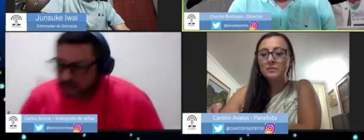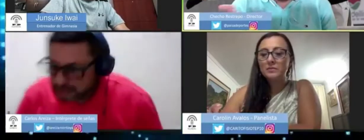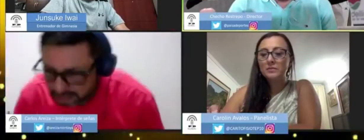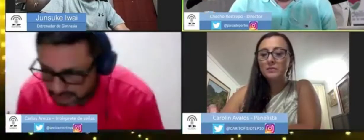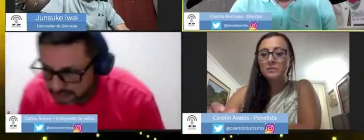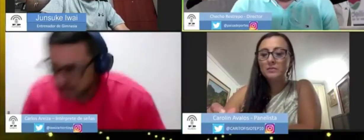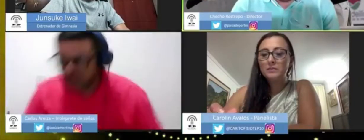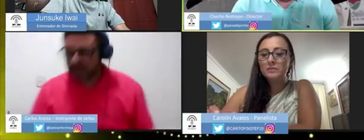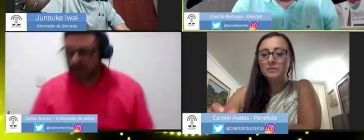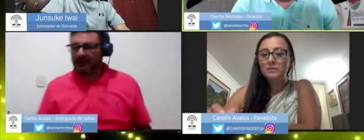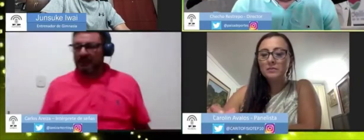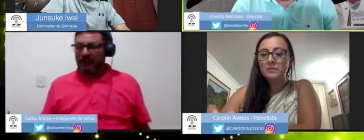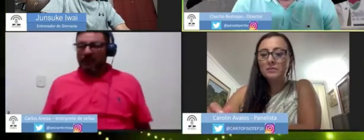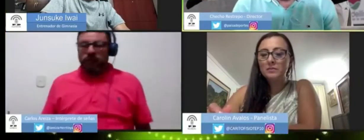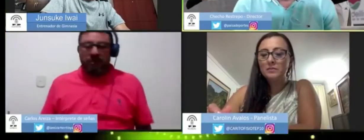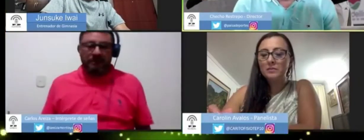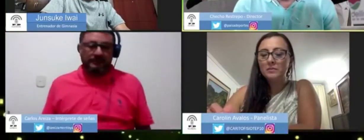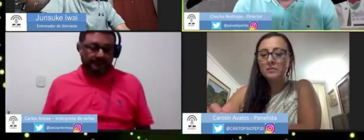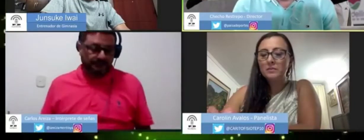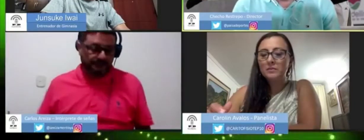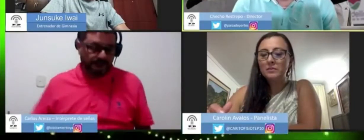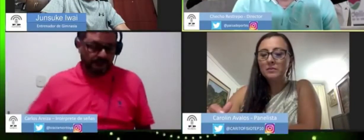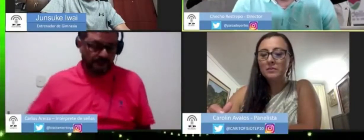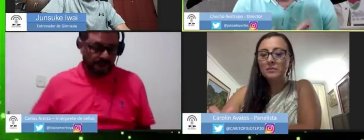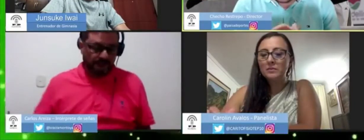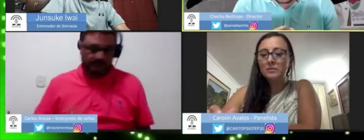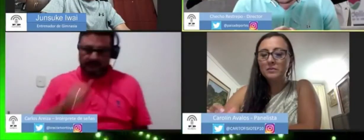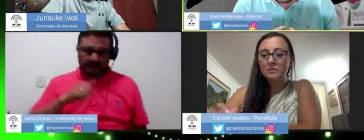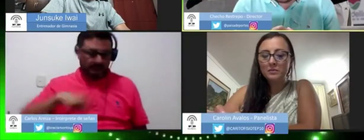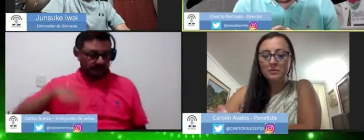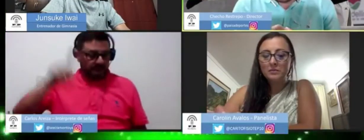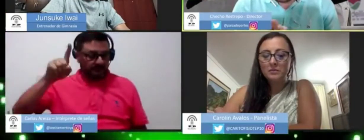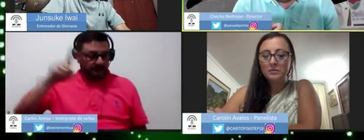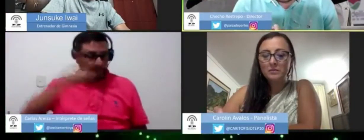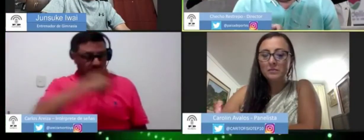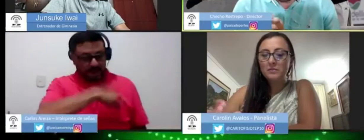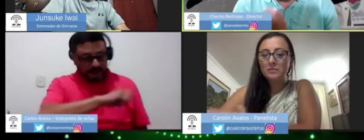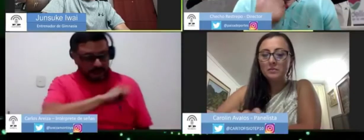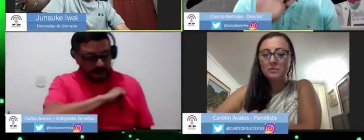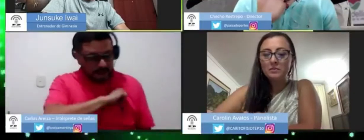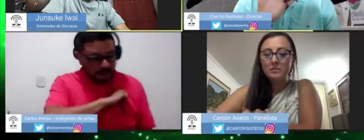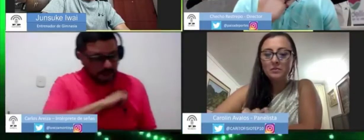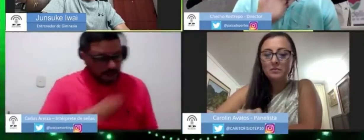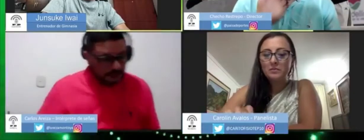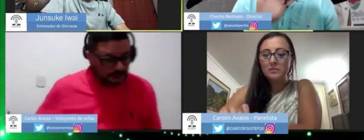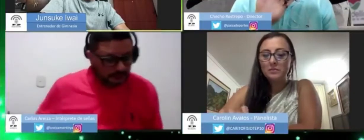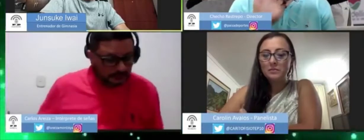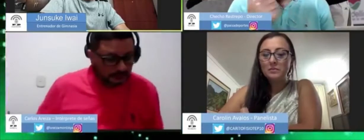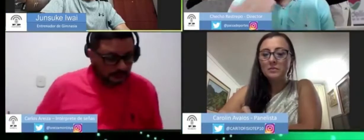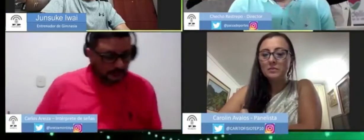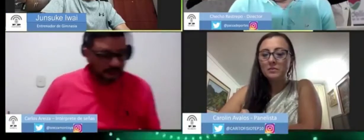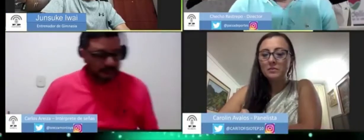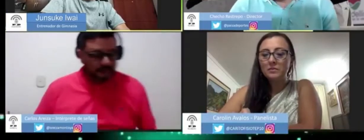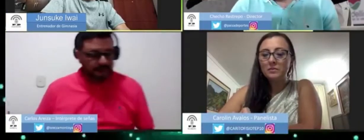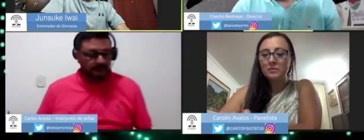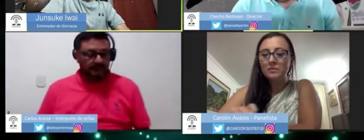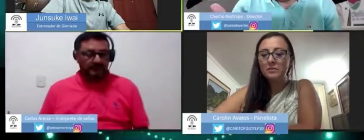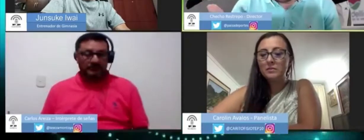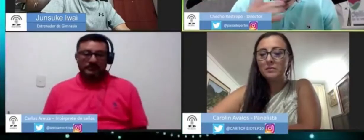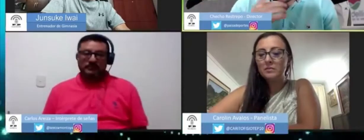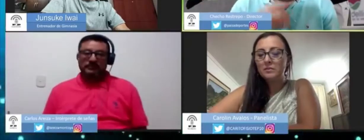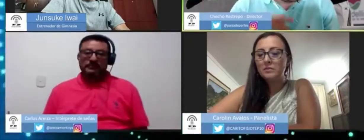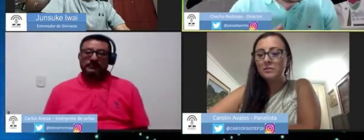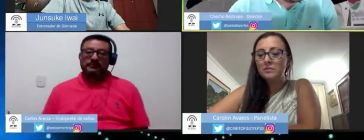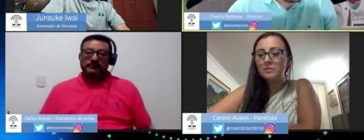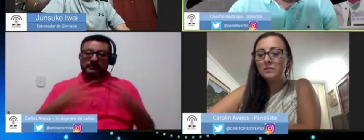que implicaba, en el caso de él se fue un buen tiempo para España, si mal no recuerdo, y otro tiempo en Estados Unidos también,